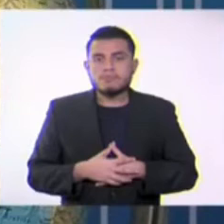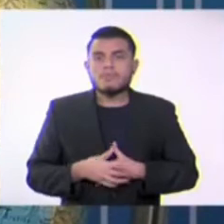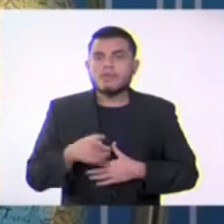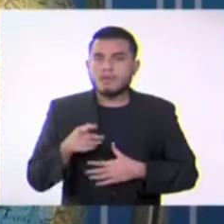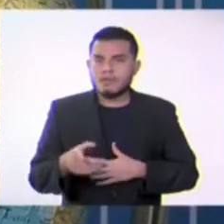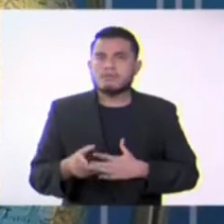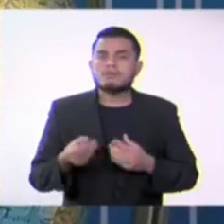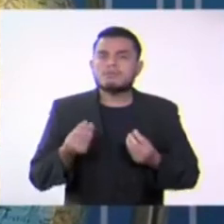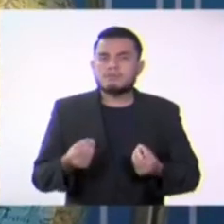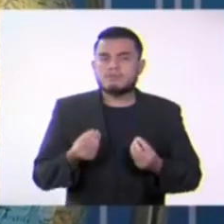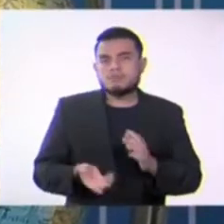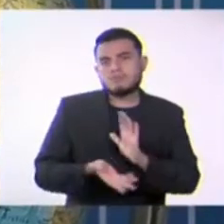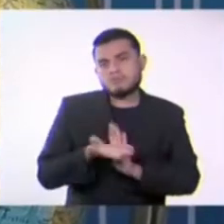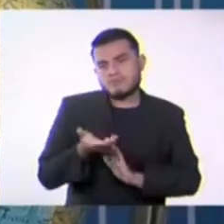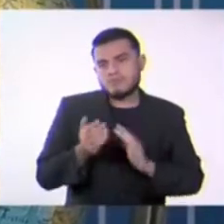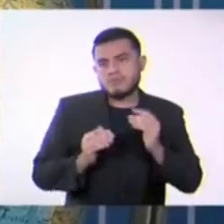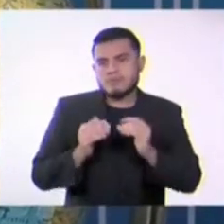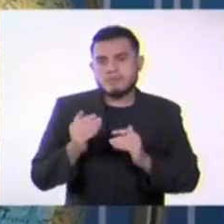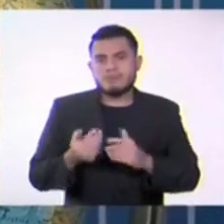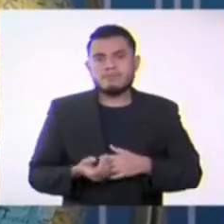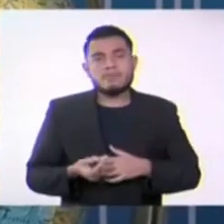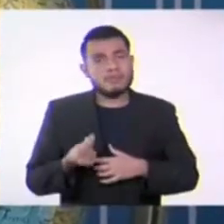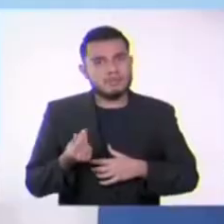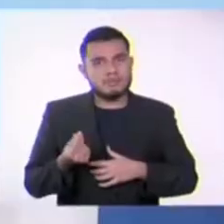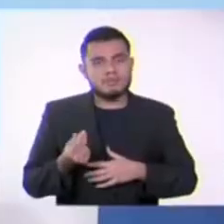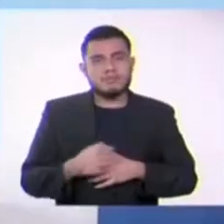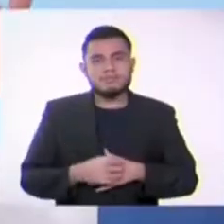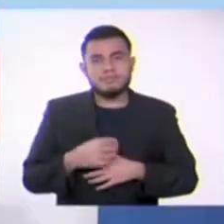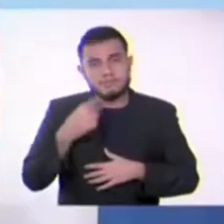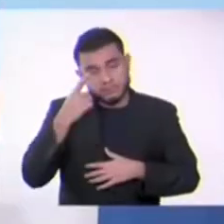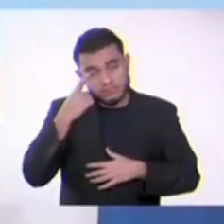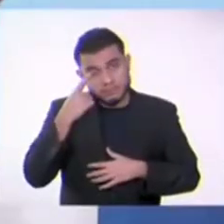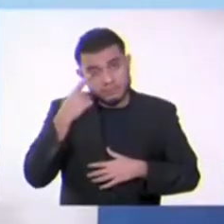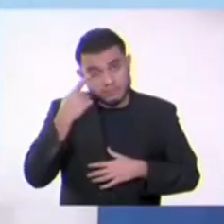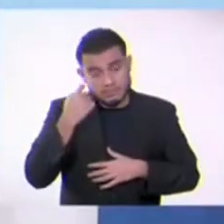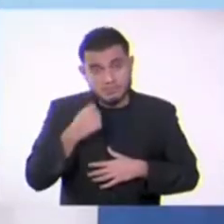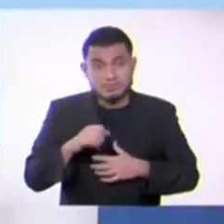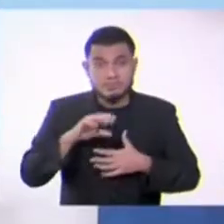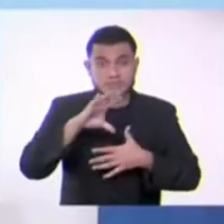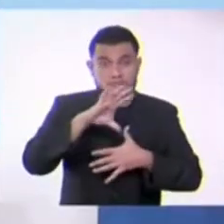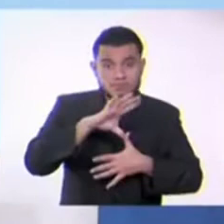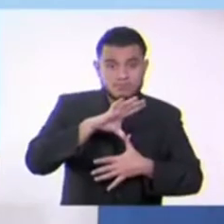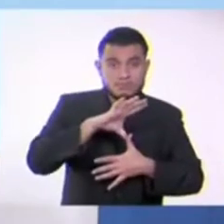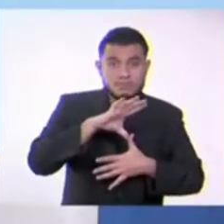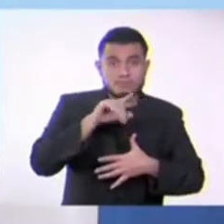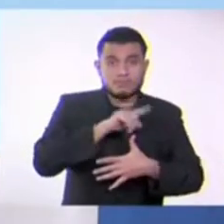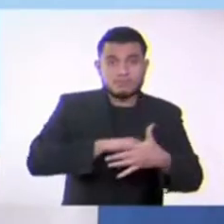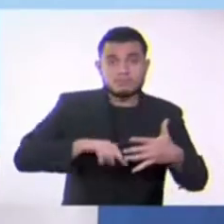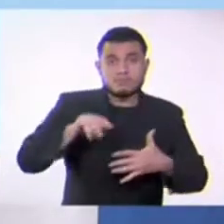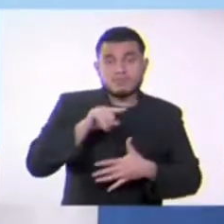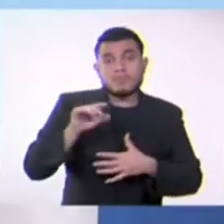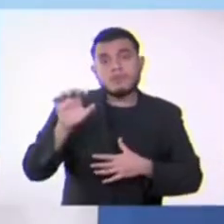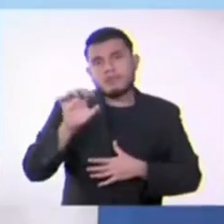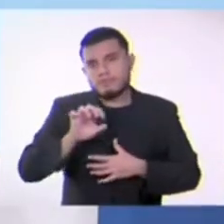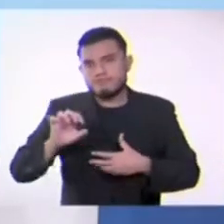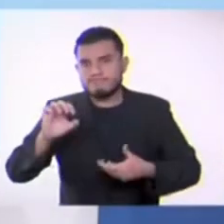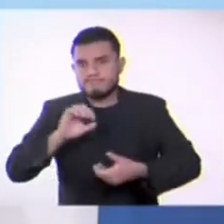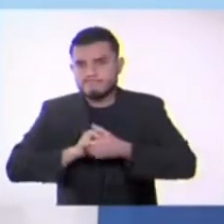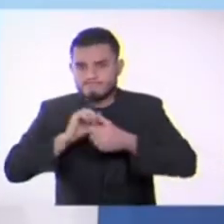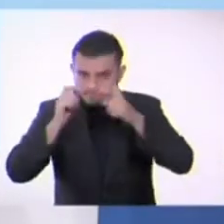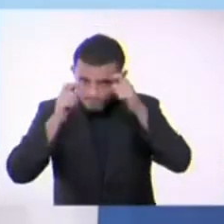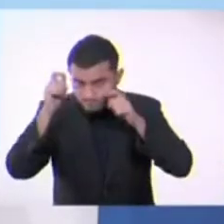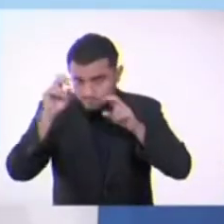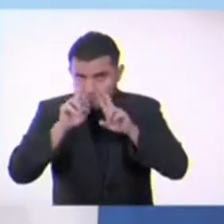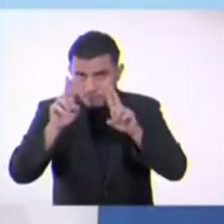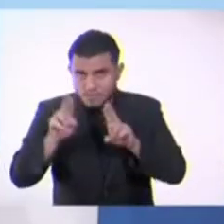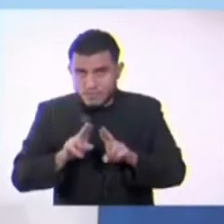a desarrollar también la economía? Bueno, igual que en América, Ok. la Unión Europea busca concentrar las fuerzas